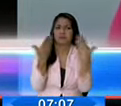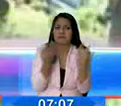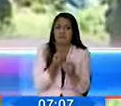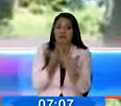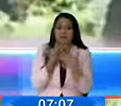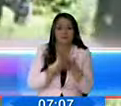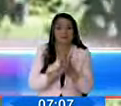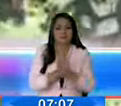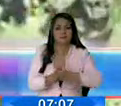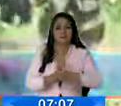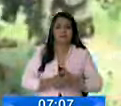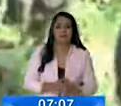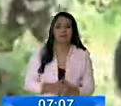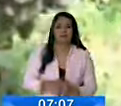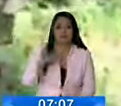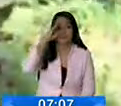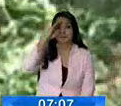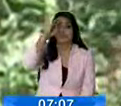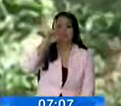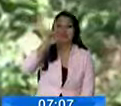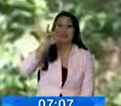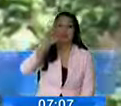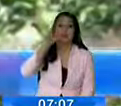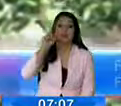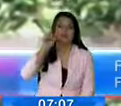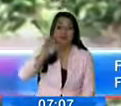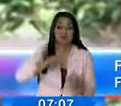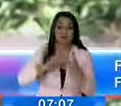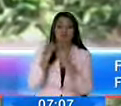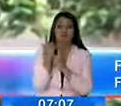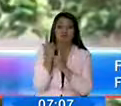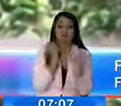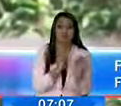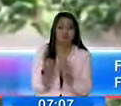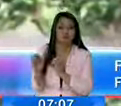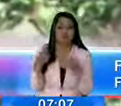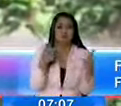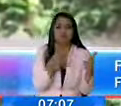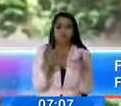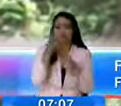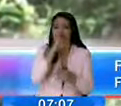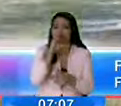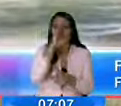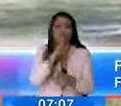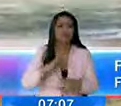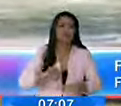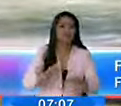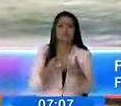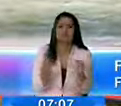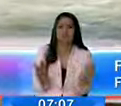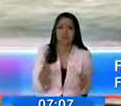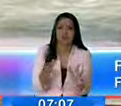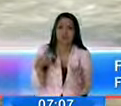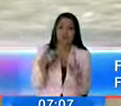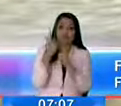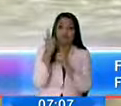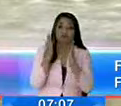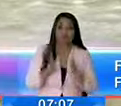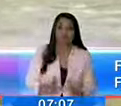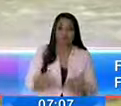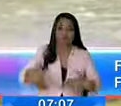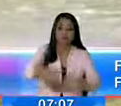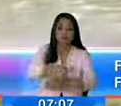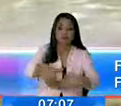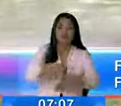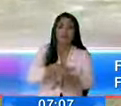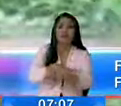información. Agentes de la DINASED y militares han organizado patrullajes para buscarlo, pero sin resultados. A Tobar Donoso le divide de Colombia solo el